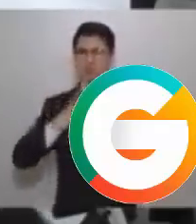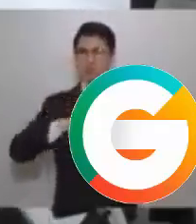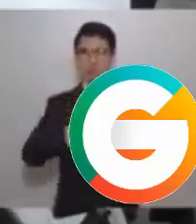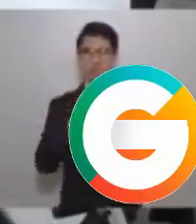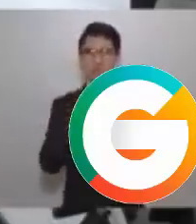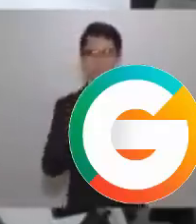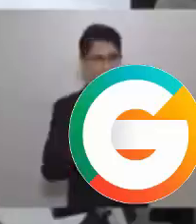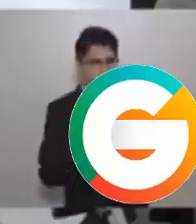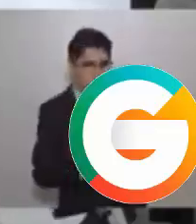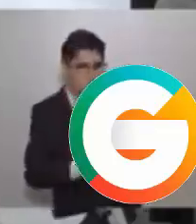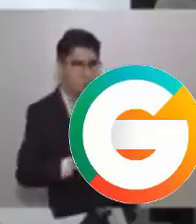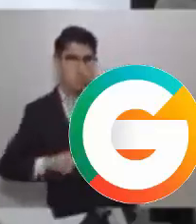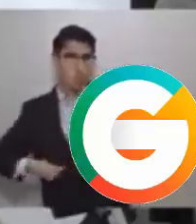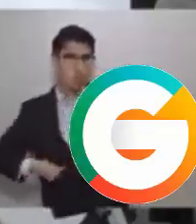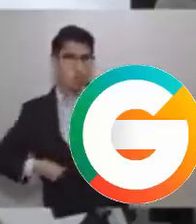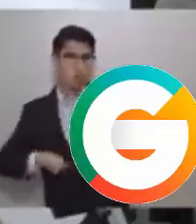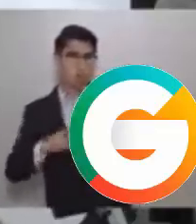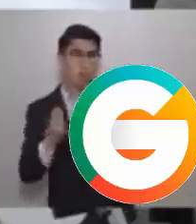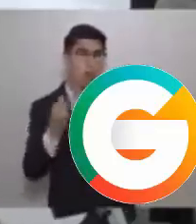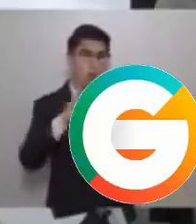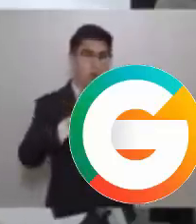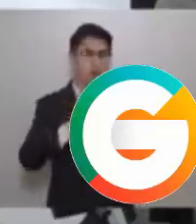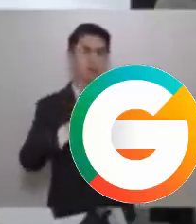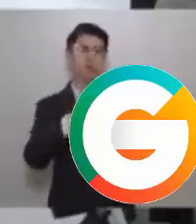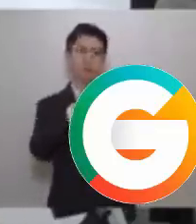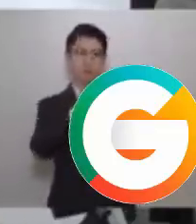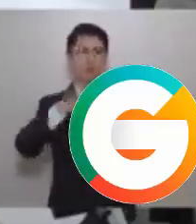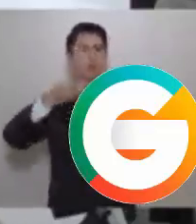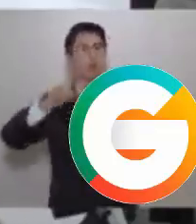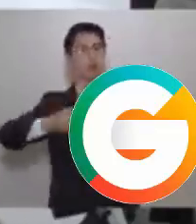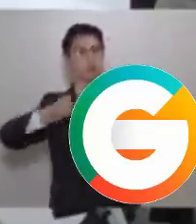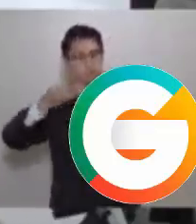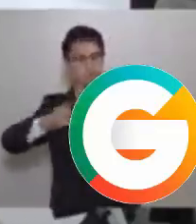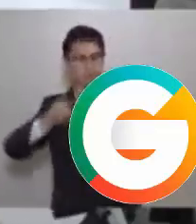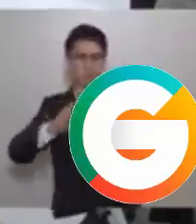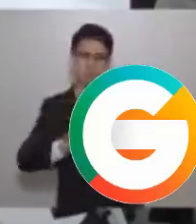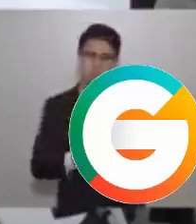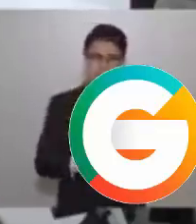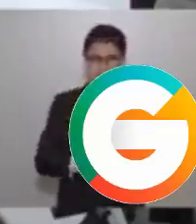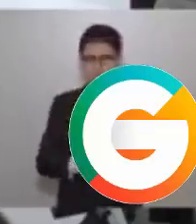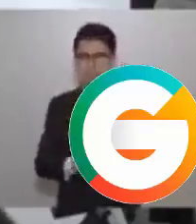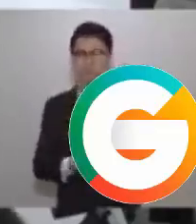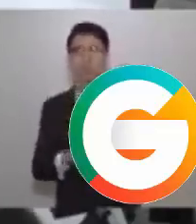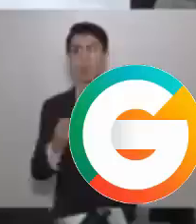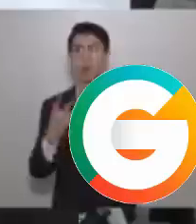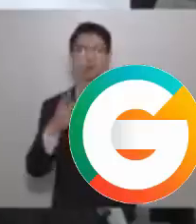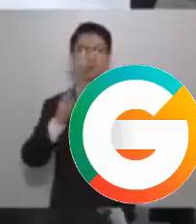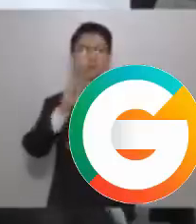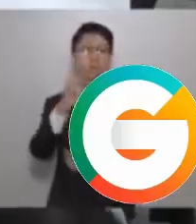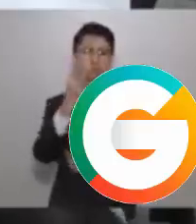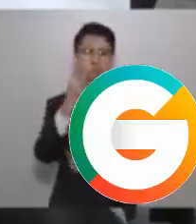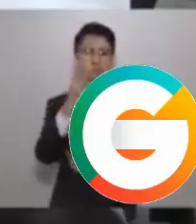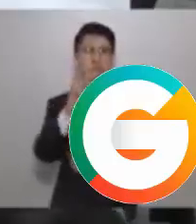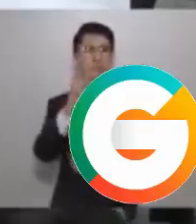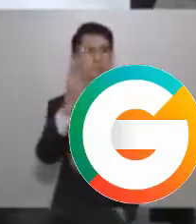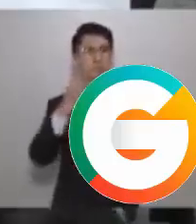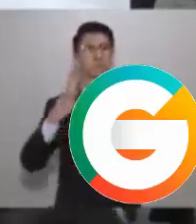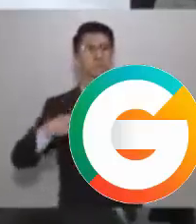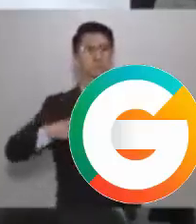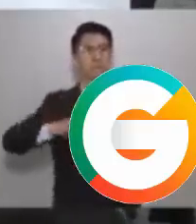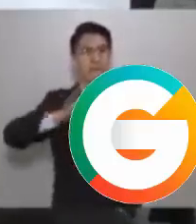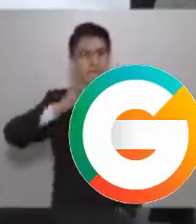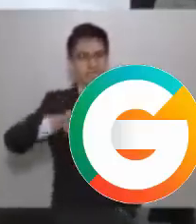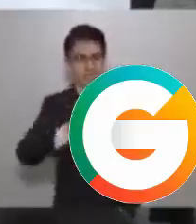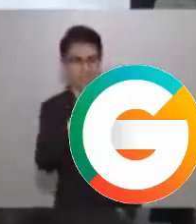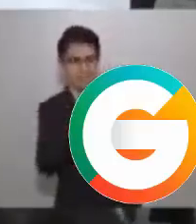disciplinarias o administrativas, sino para llevar ante la justicia penal a estas personas, 22. 22 personas, 22 casos han